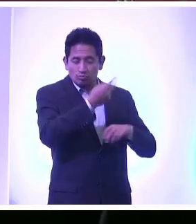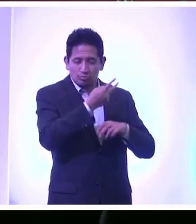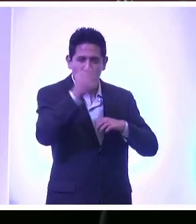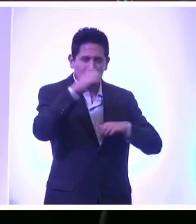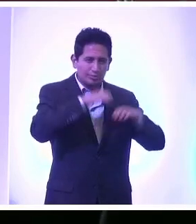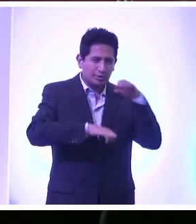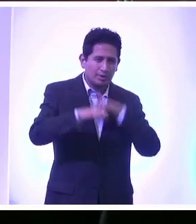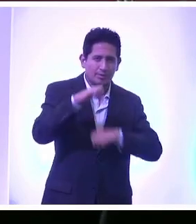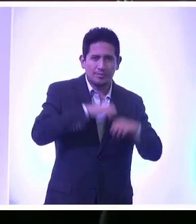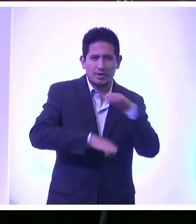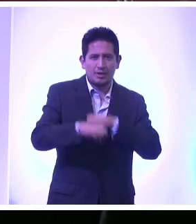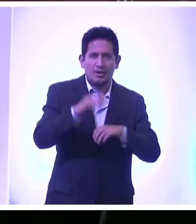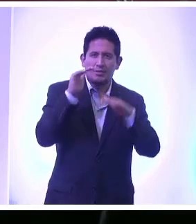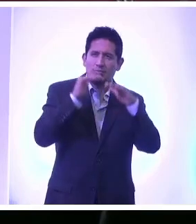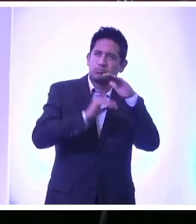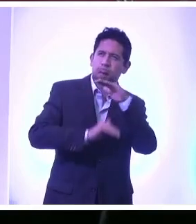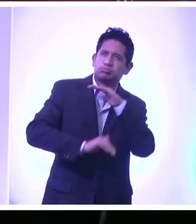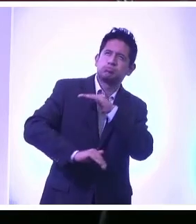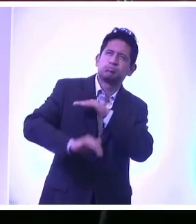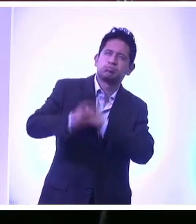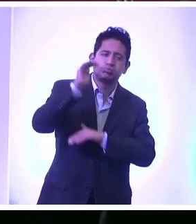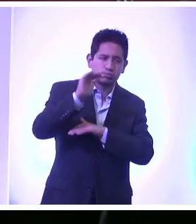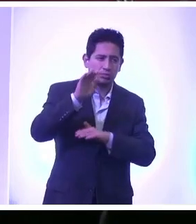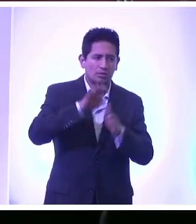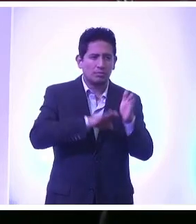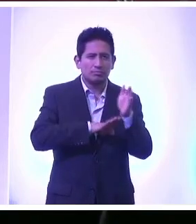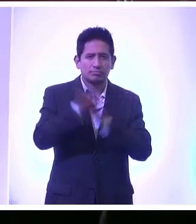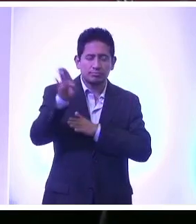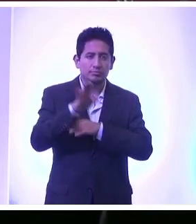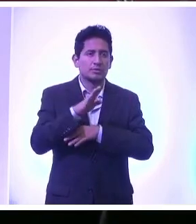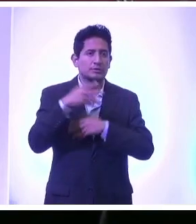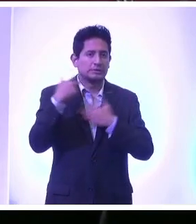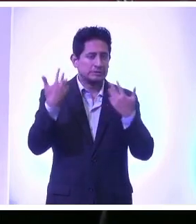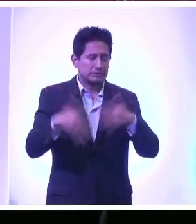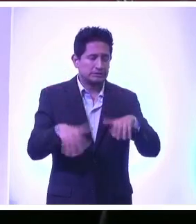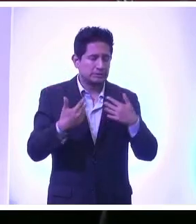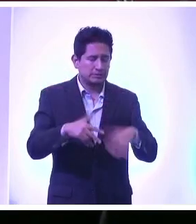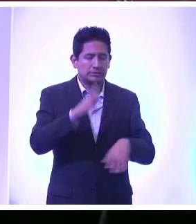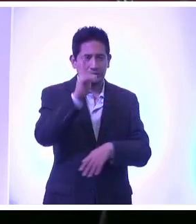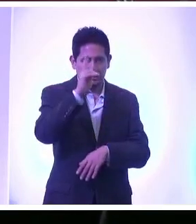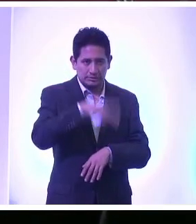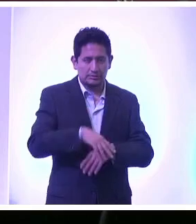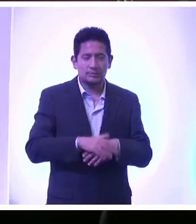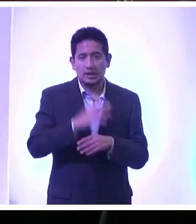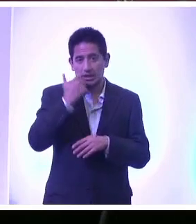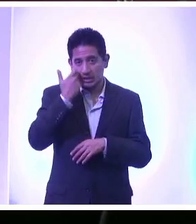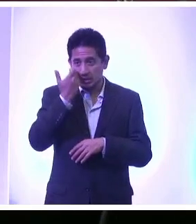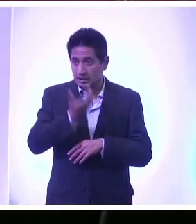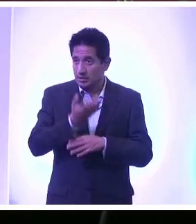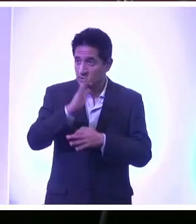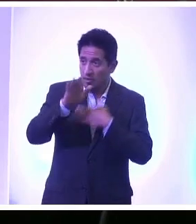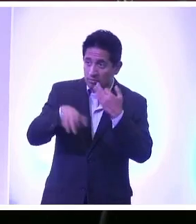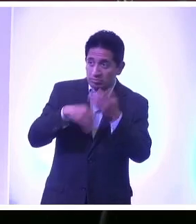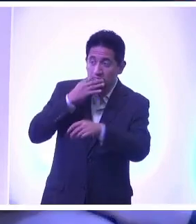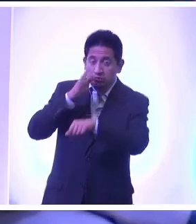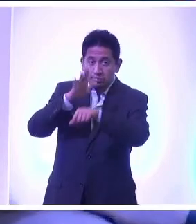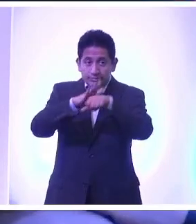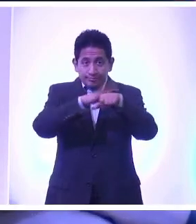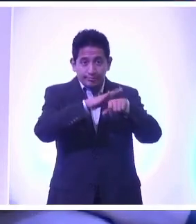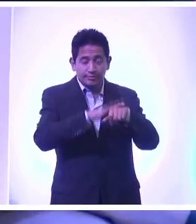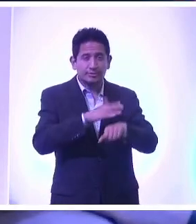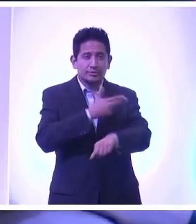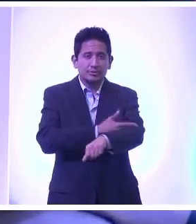tan alto Rango Me da muchísimo muchísimo gusto y quiero ser bien bien honesto cuando